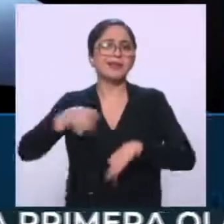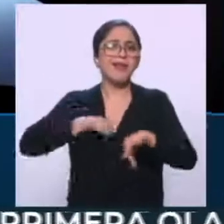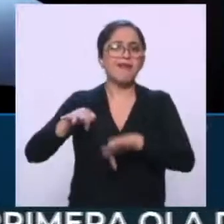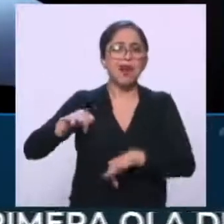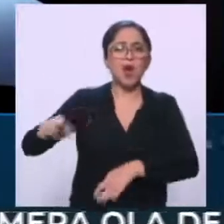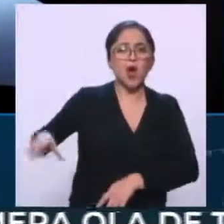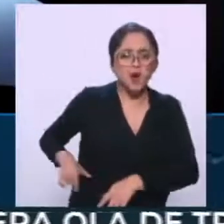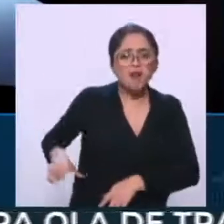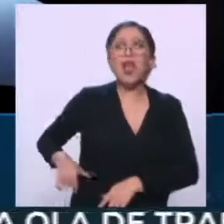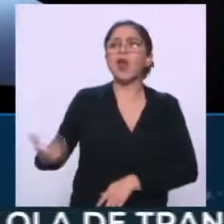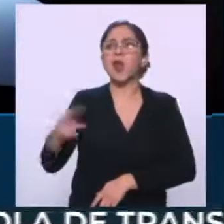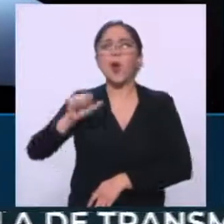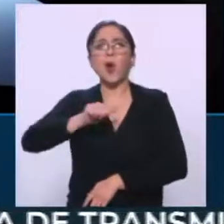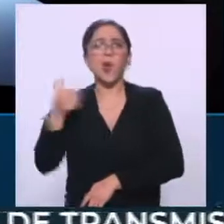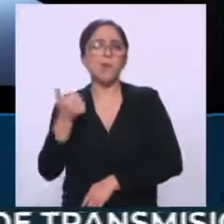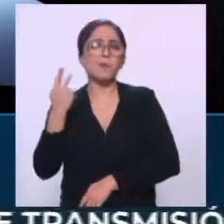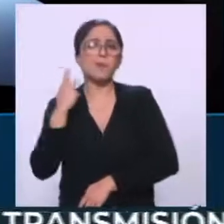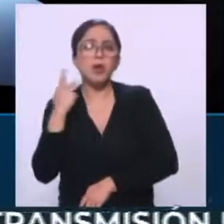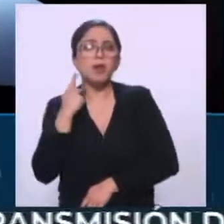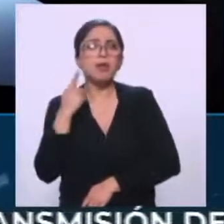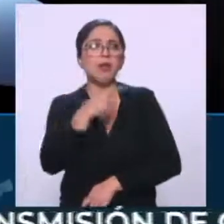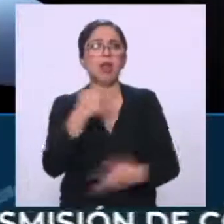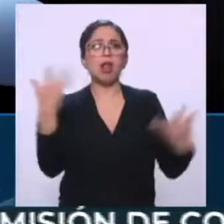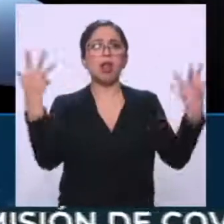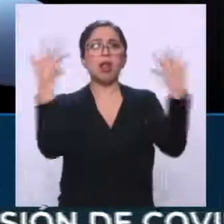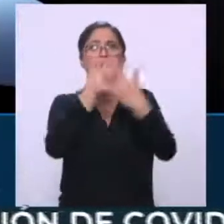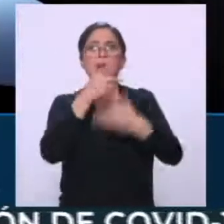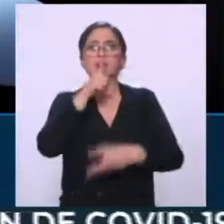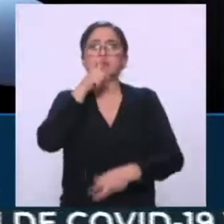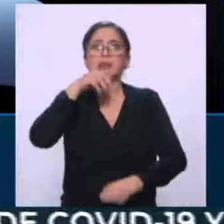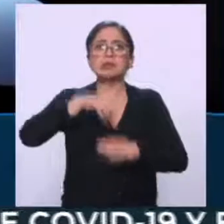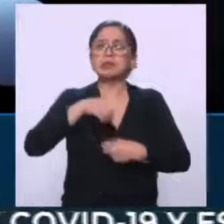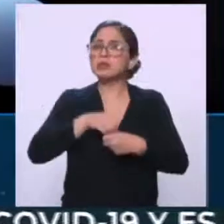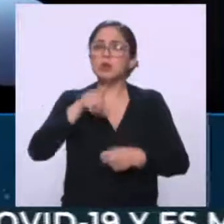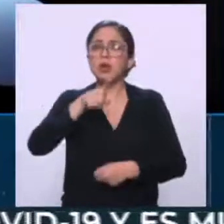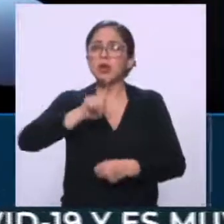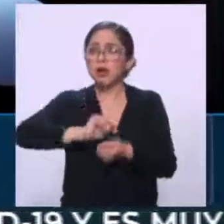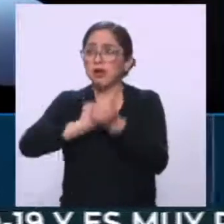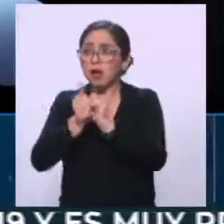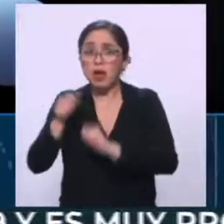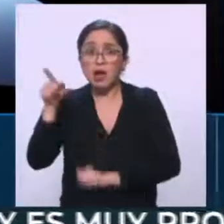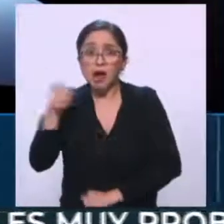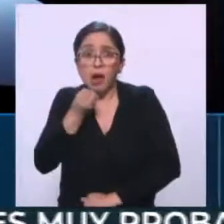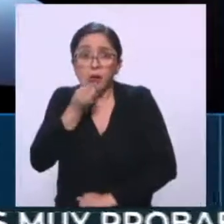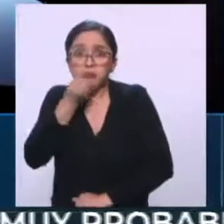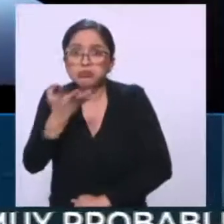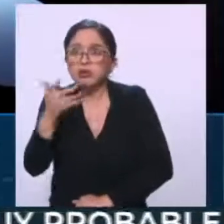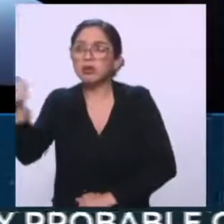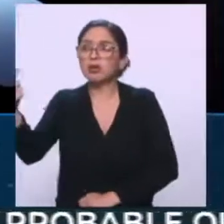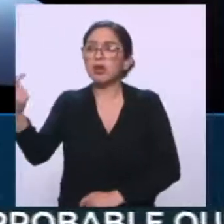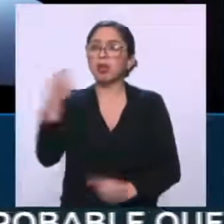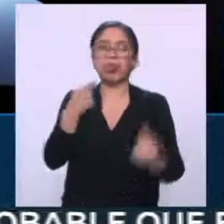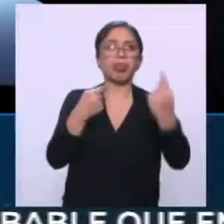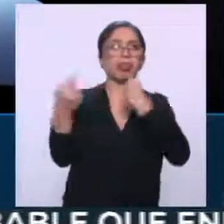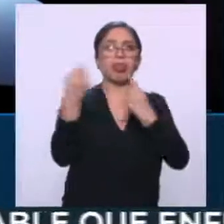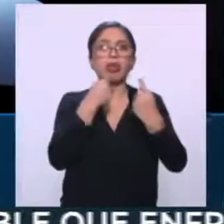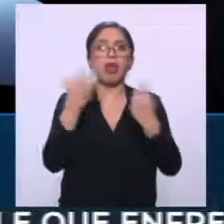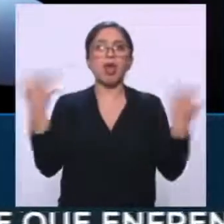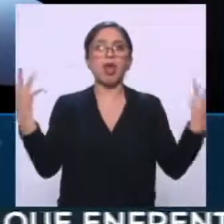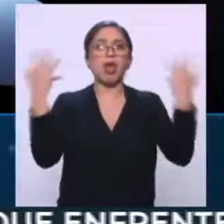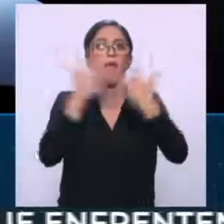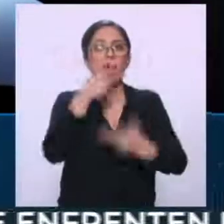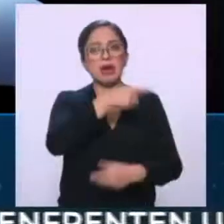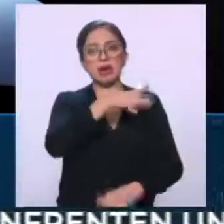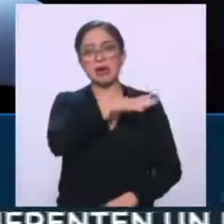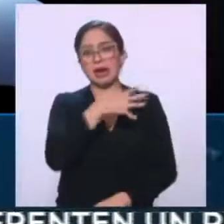políticos que se puedan ver de alguna manera perjudicados por la verdad y por lo que pueda decir Cienfuegos.